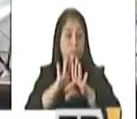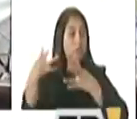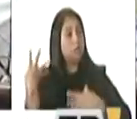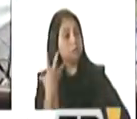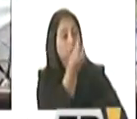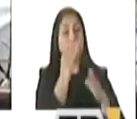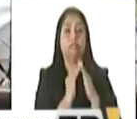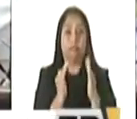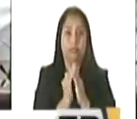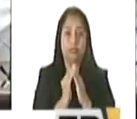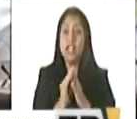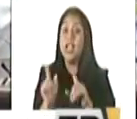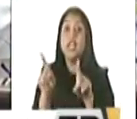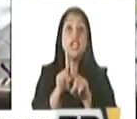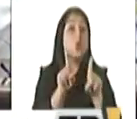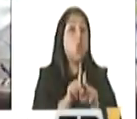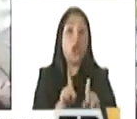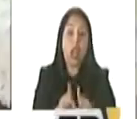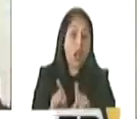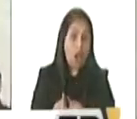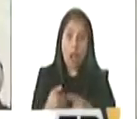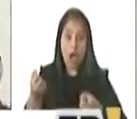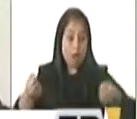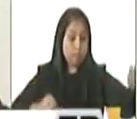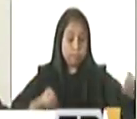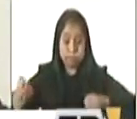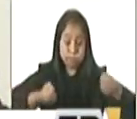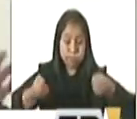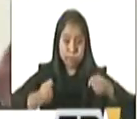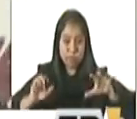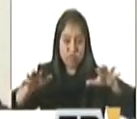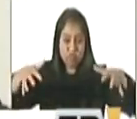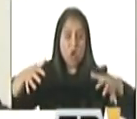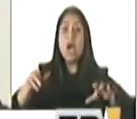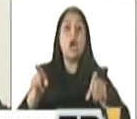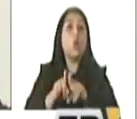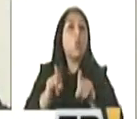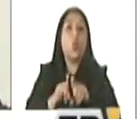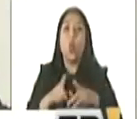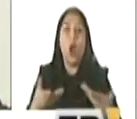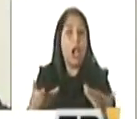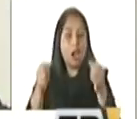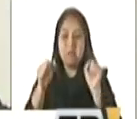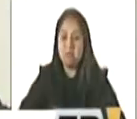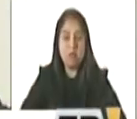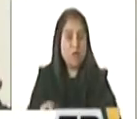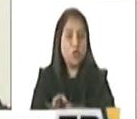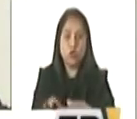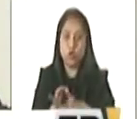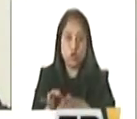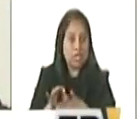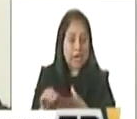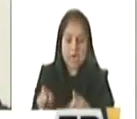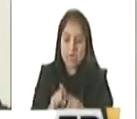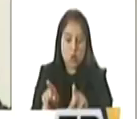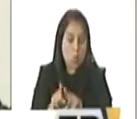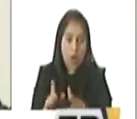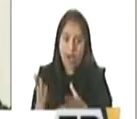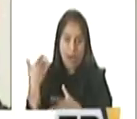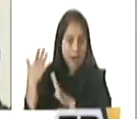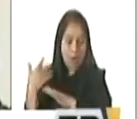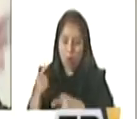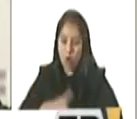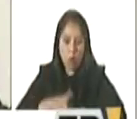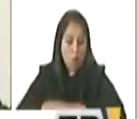Exactamente lo mismo para todo el transporte pesado del país. Puede seguir funcionando de todas las formas, a cualquier